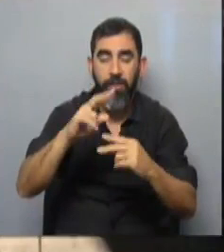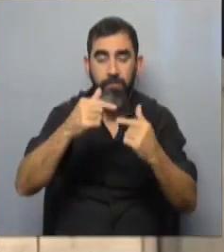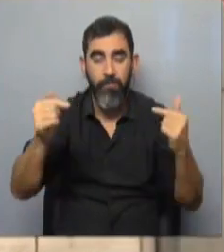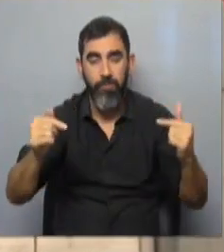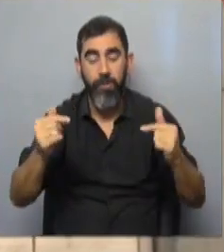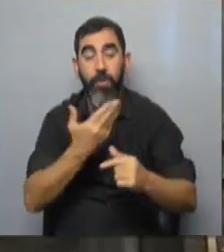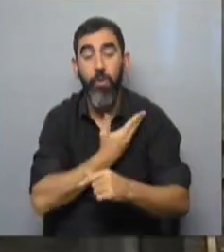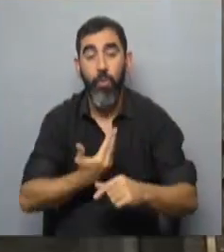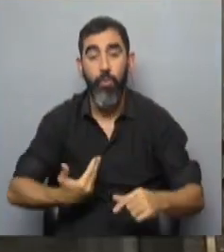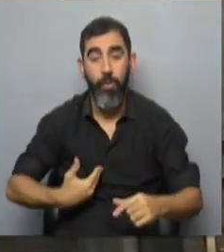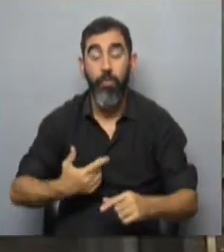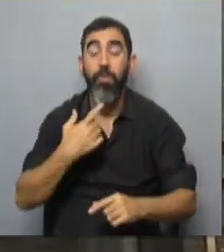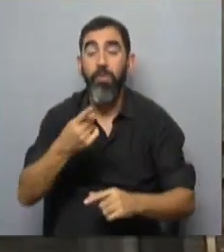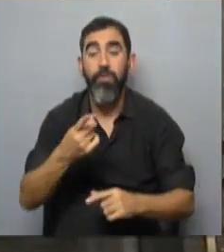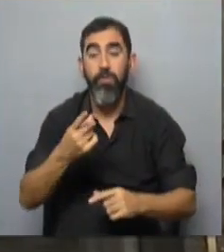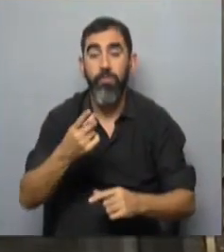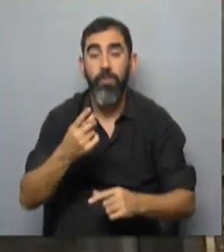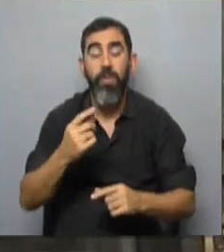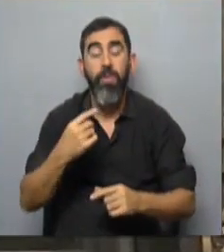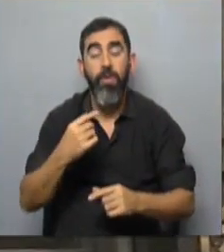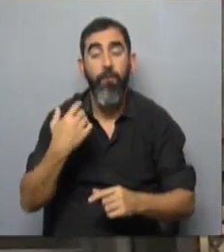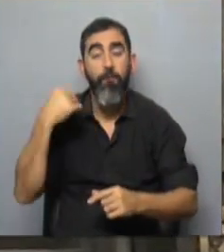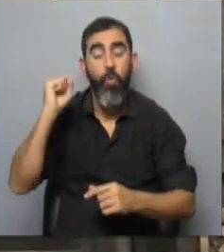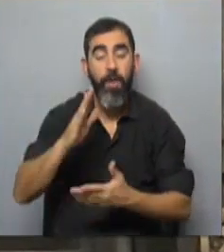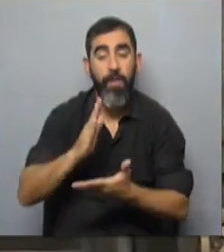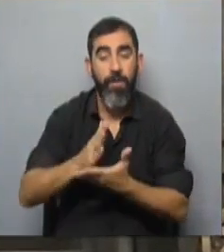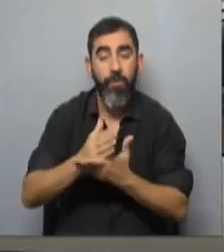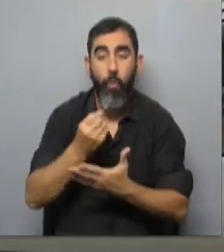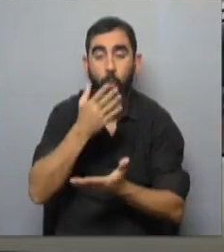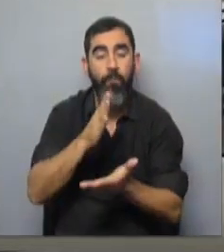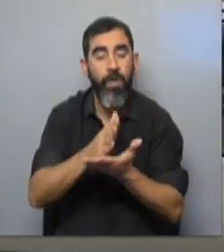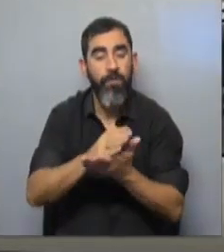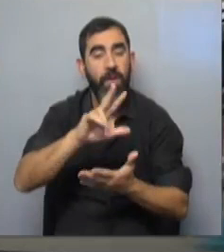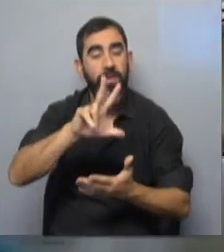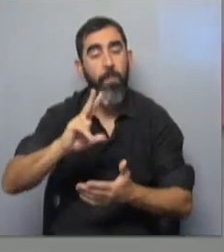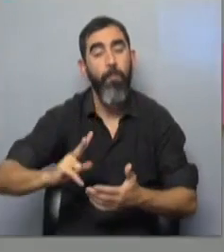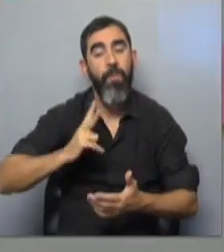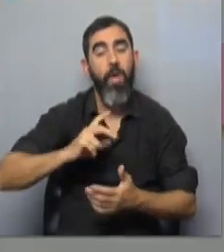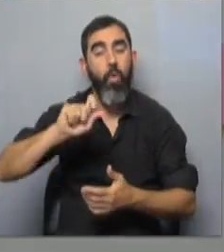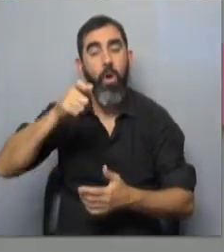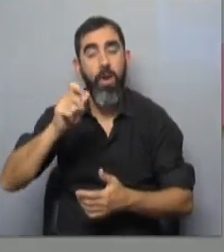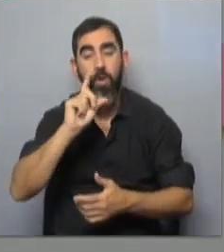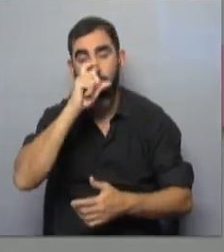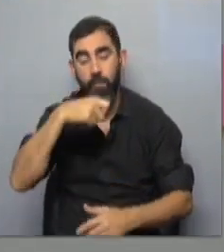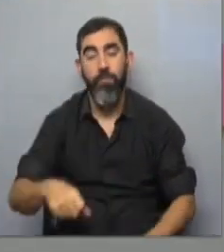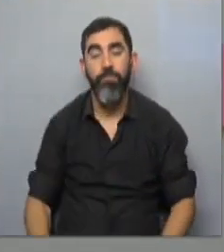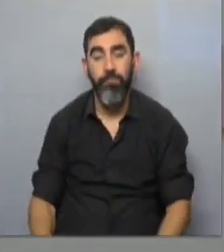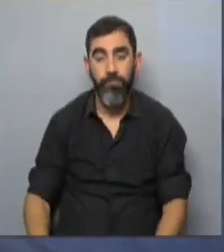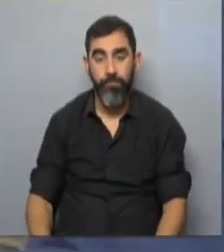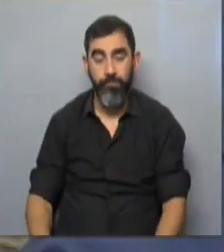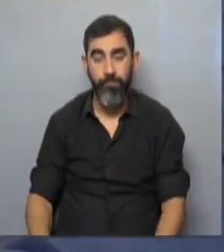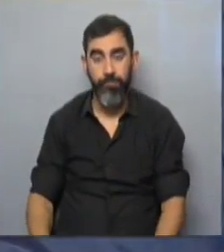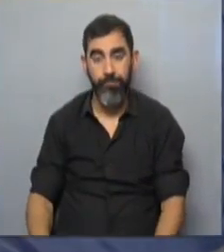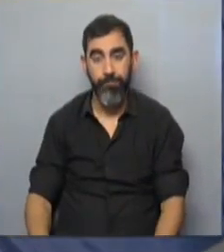aplicada por el gobierno, que consideró una vulneración de derechos y que beneficia a los tres canales privados de Montevideo. Que hoy debe